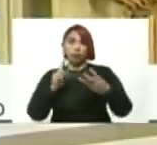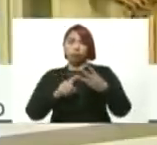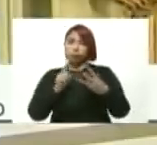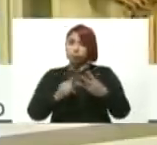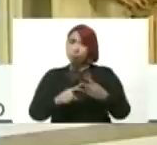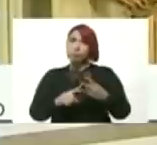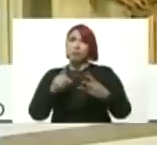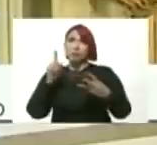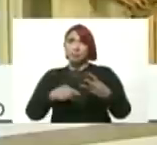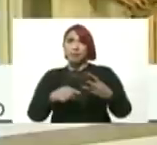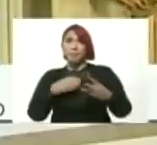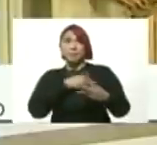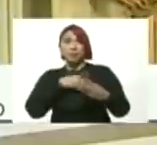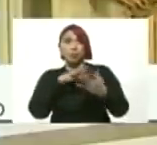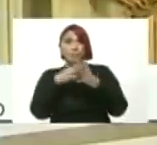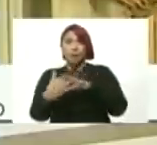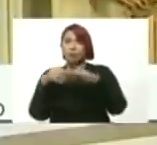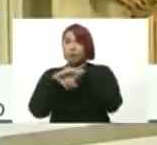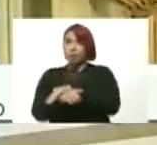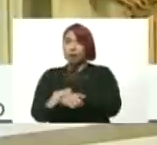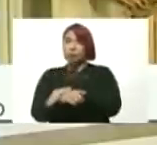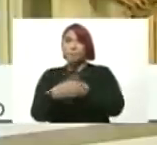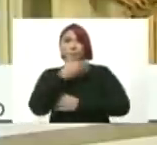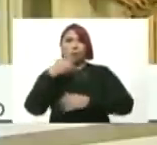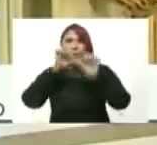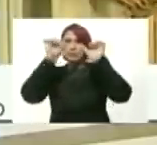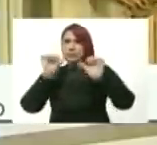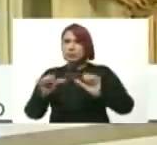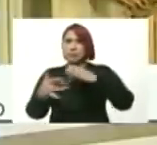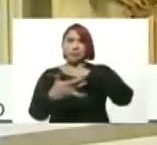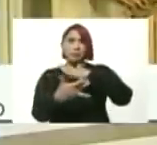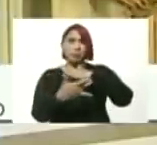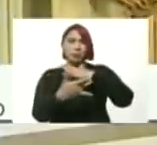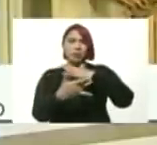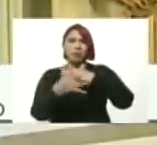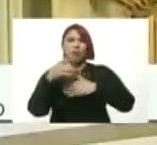tecnológicos existe algo que se llama la telemedicina